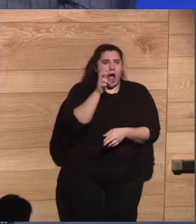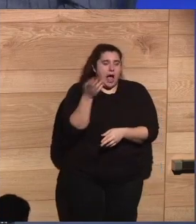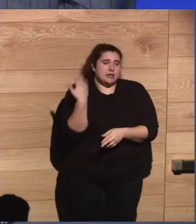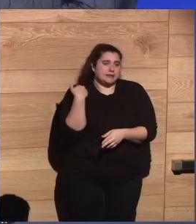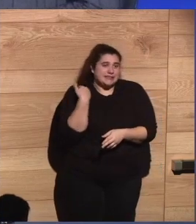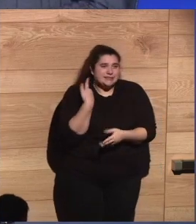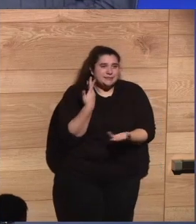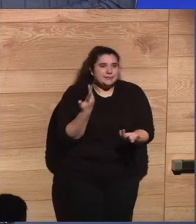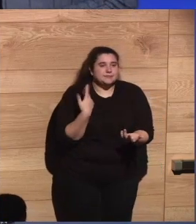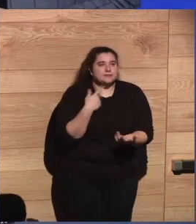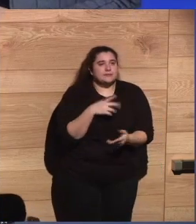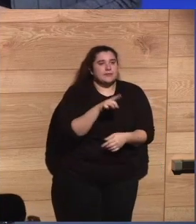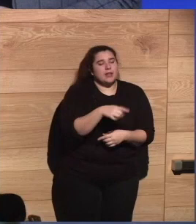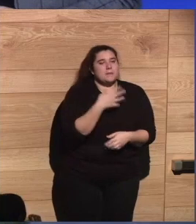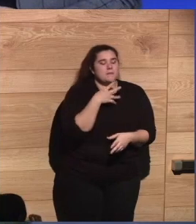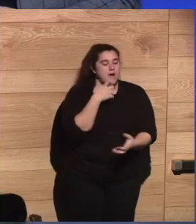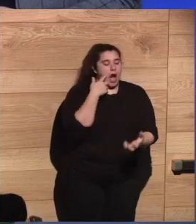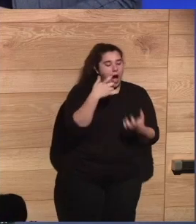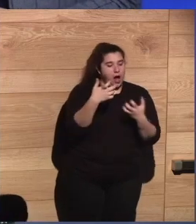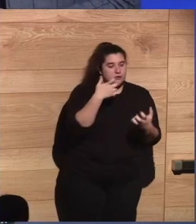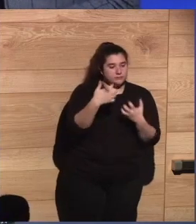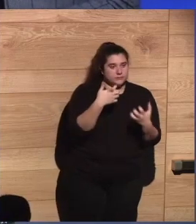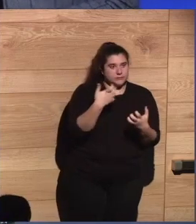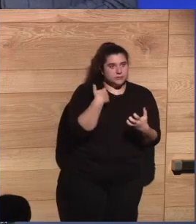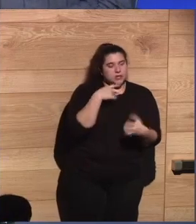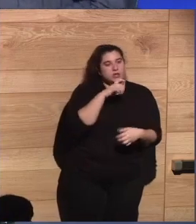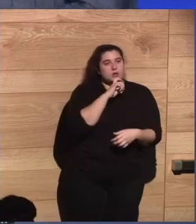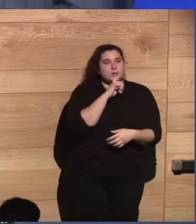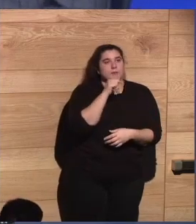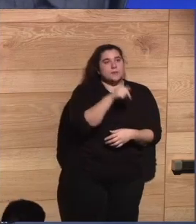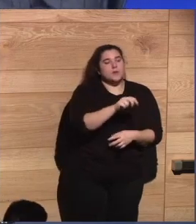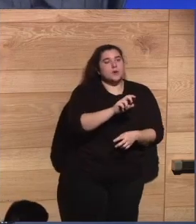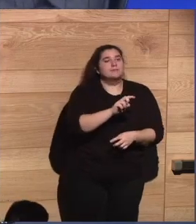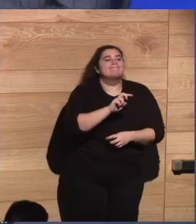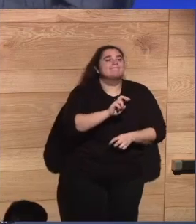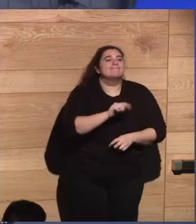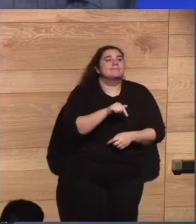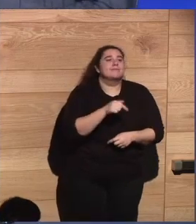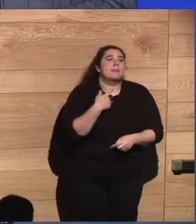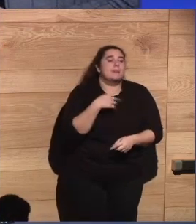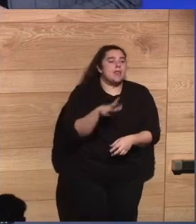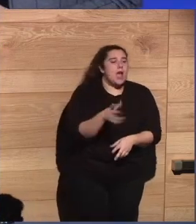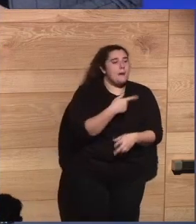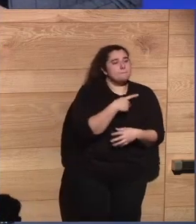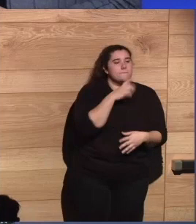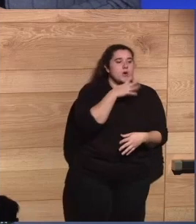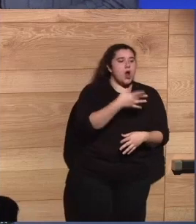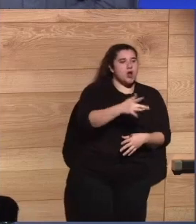en una época social tan convulsa, artísticamente también, como reacción a el